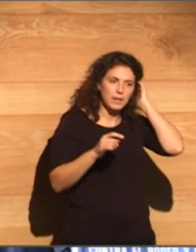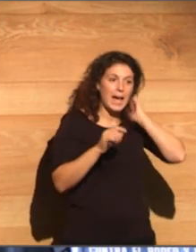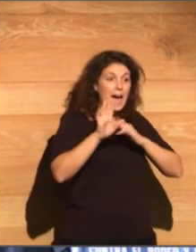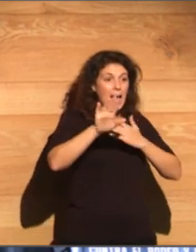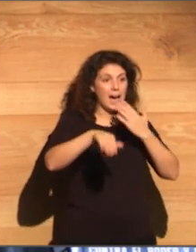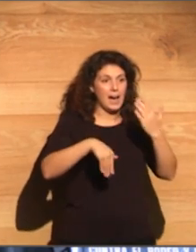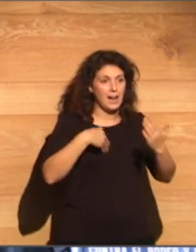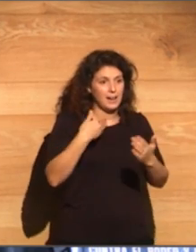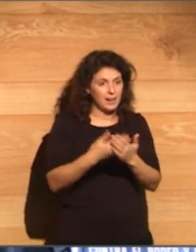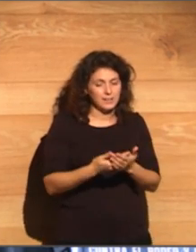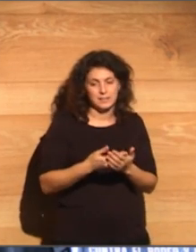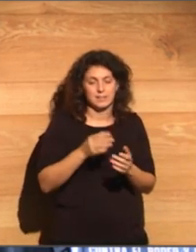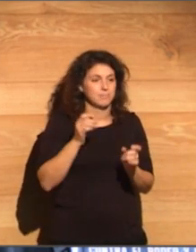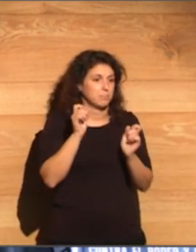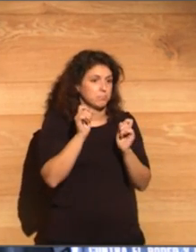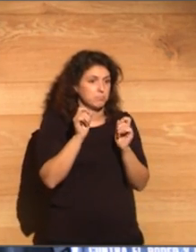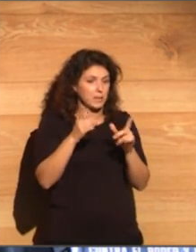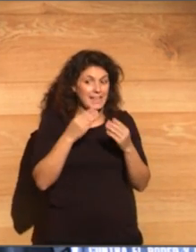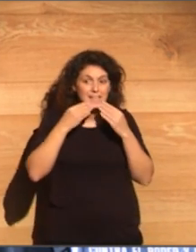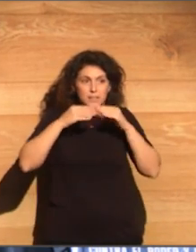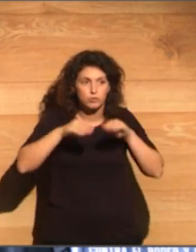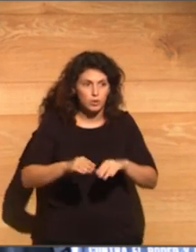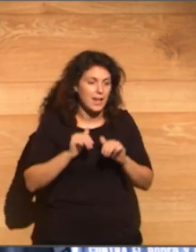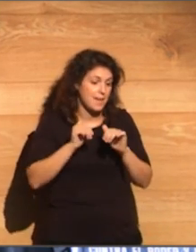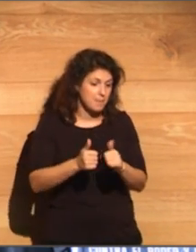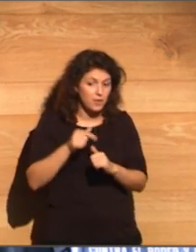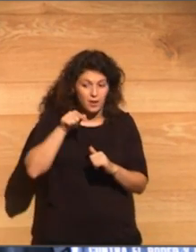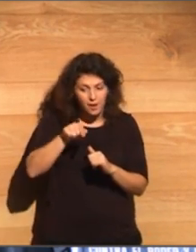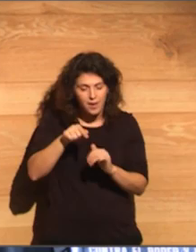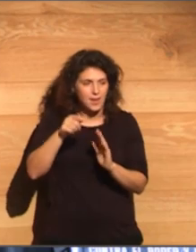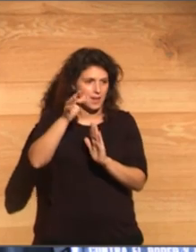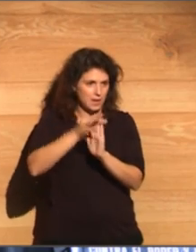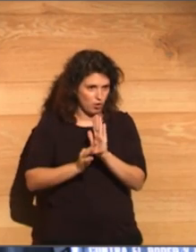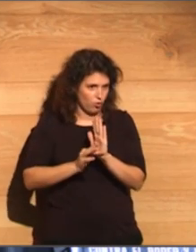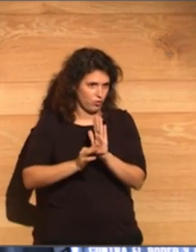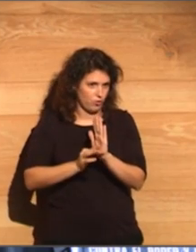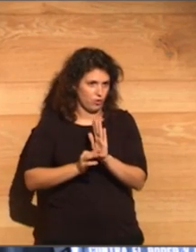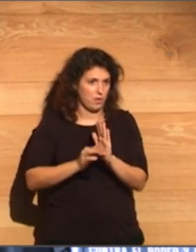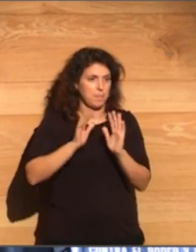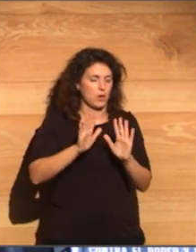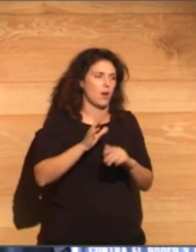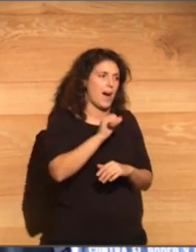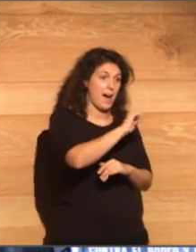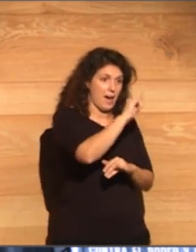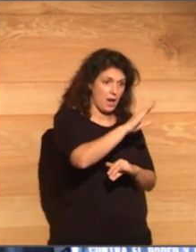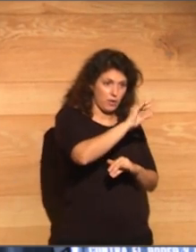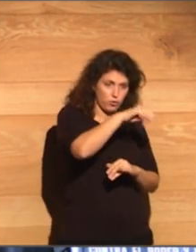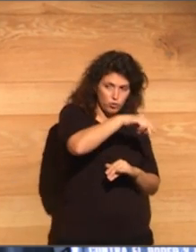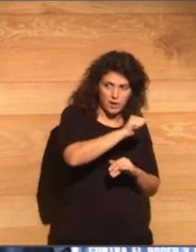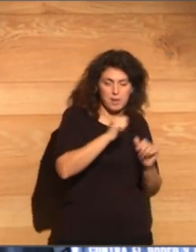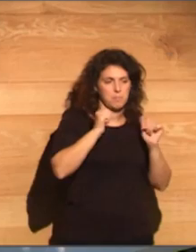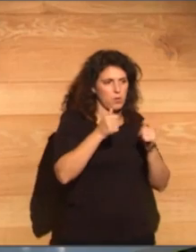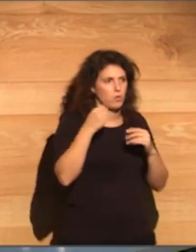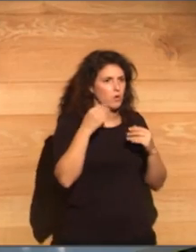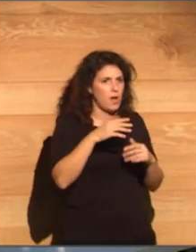por decantamiento, aparecía una historia y empezaban a tirar del hilo. Pero llegó un momento en que Azcona se empezó a hartar de toda esa pérdida de tiempo,